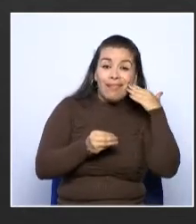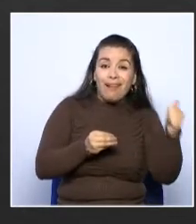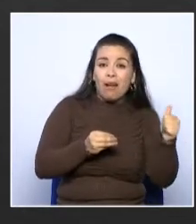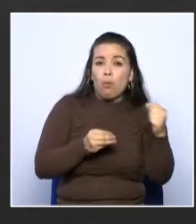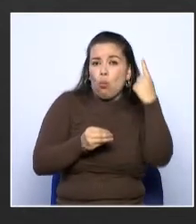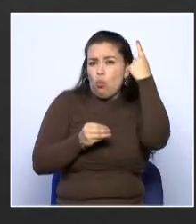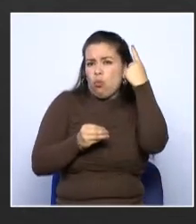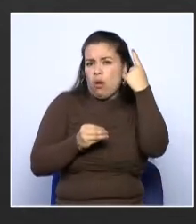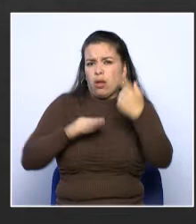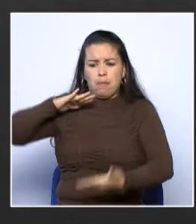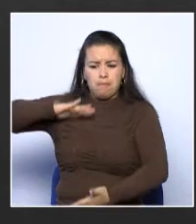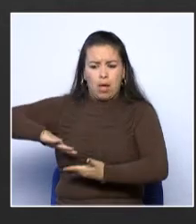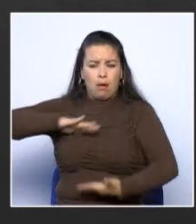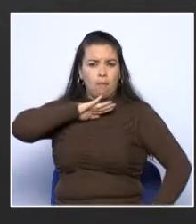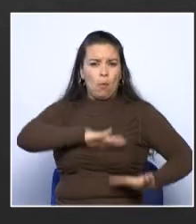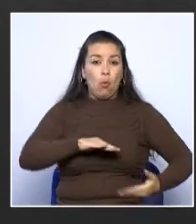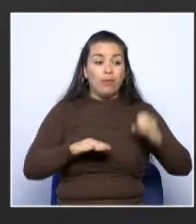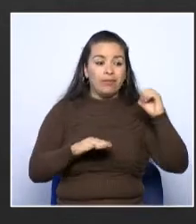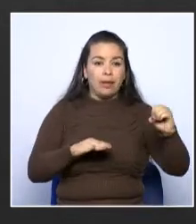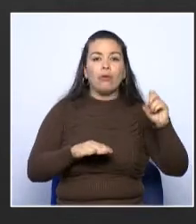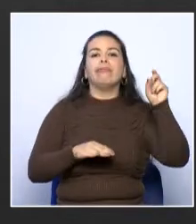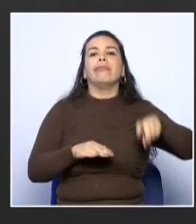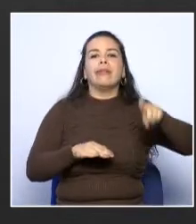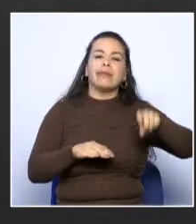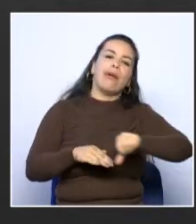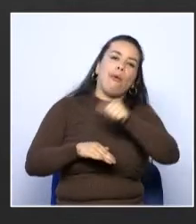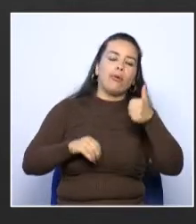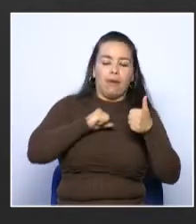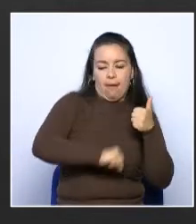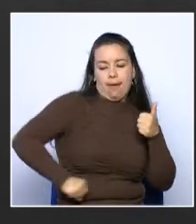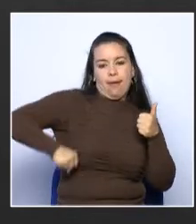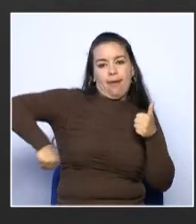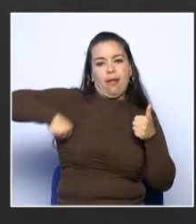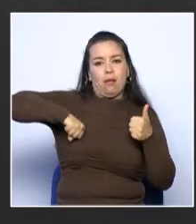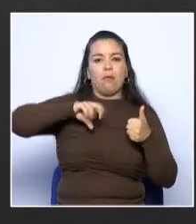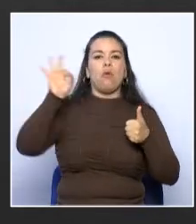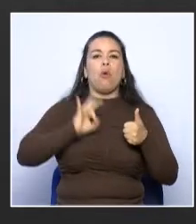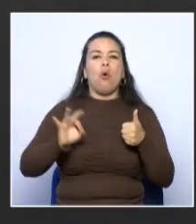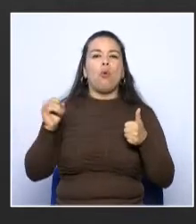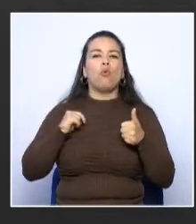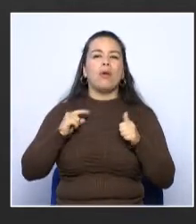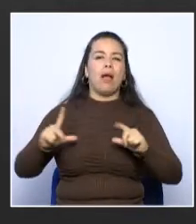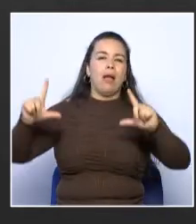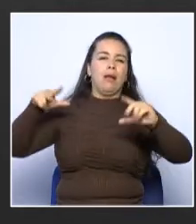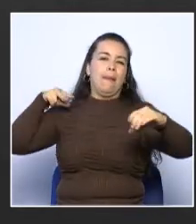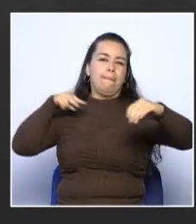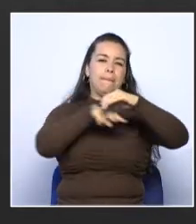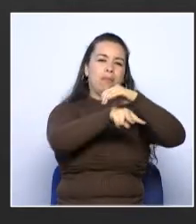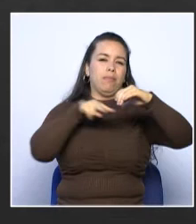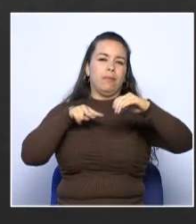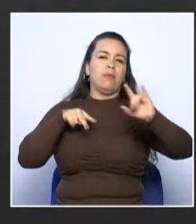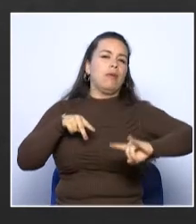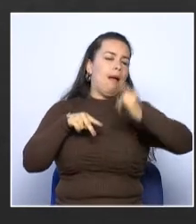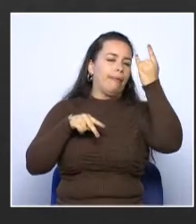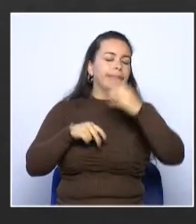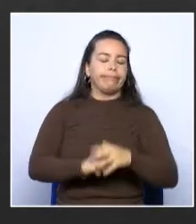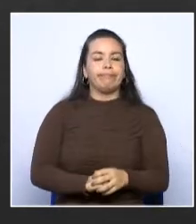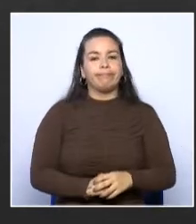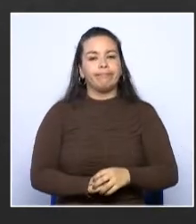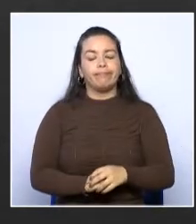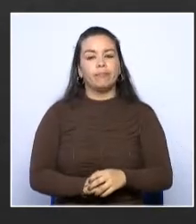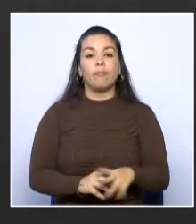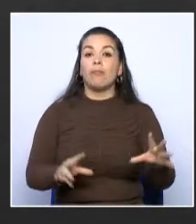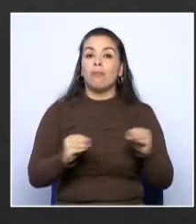ejemplo, mamografía, ese 0 indica que va a necesitar o una ecografía o una resonancia o una compresión focalizada adicional. Si